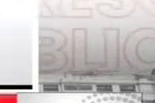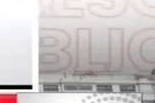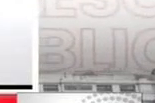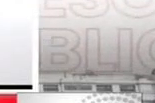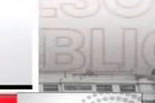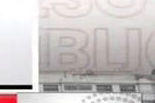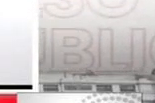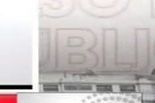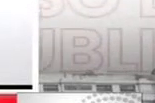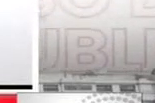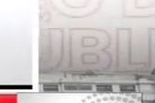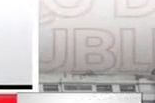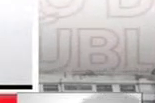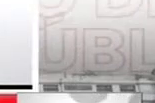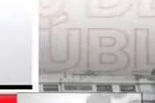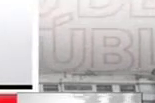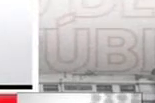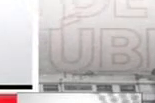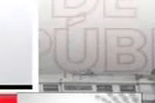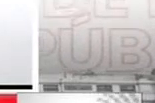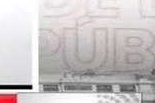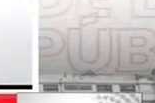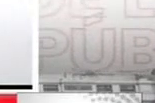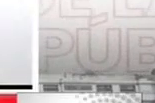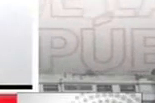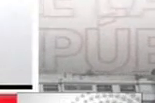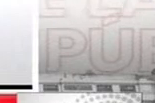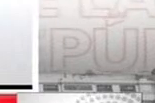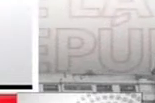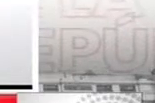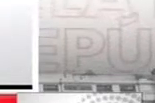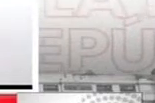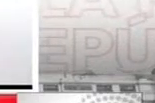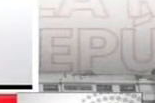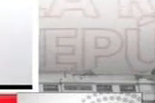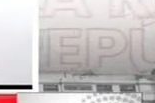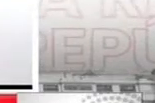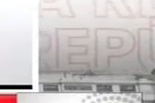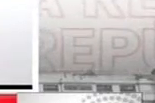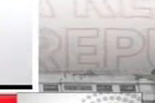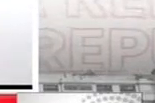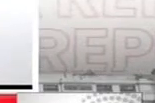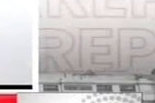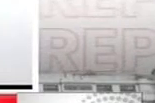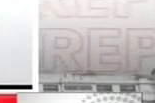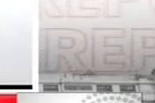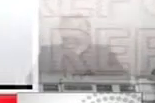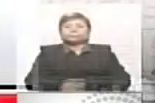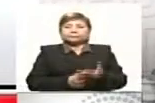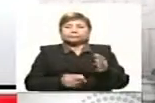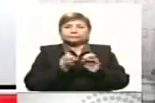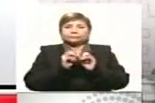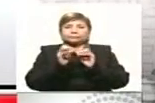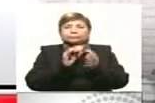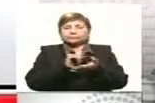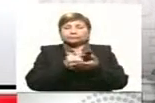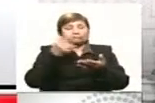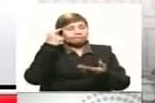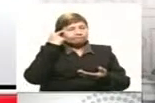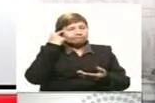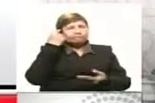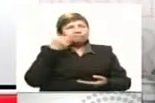le puedo hacer llegar los datos sobre el presupuesto del Ministerio de Agricultura, ¿no? algunos temas claves que estamos